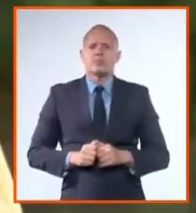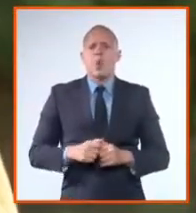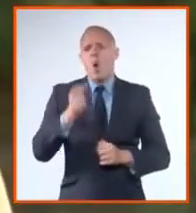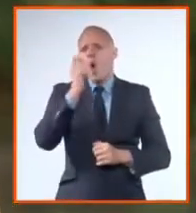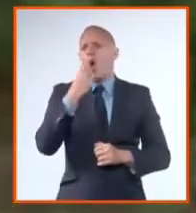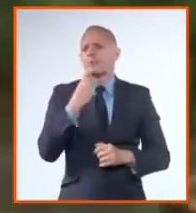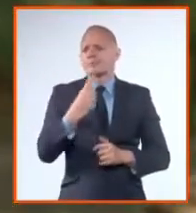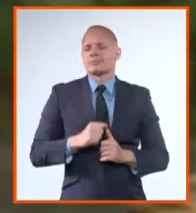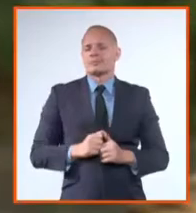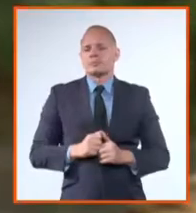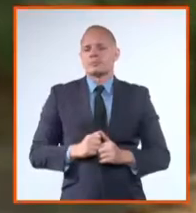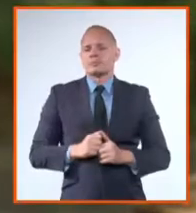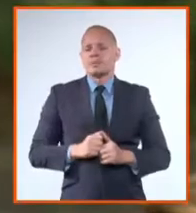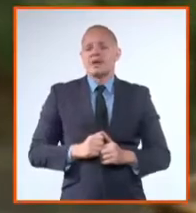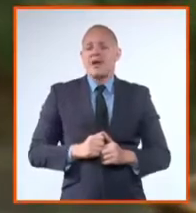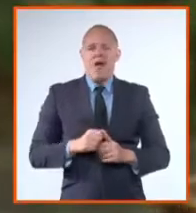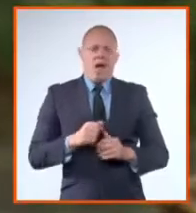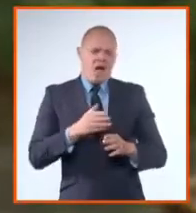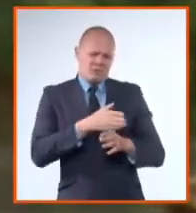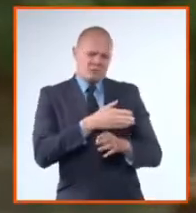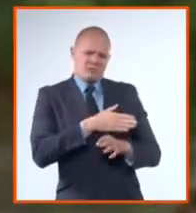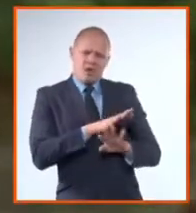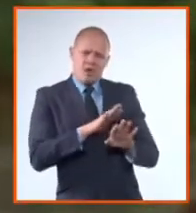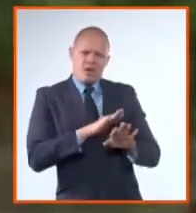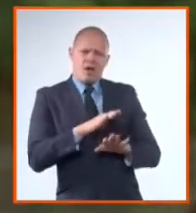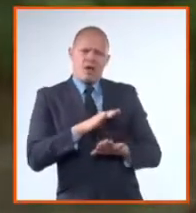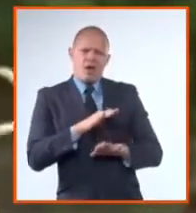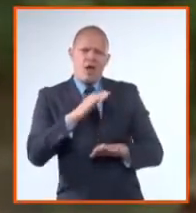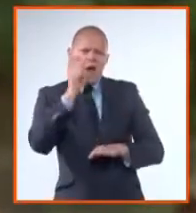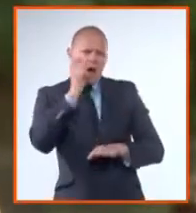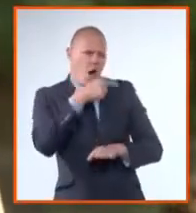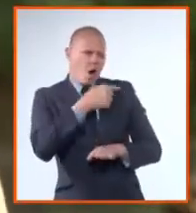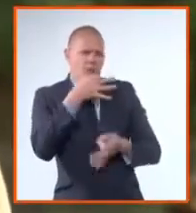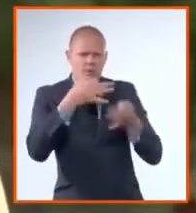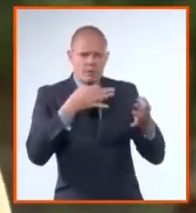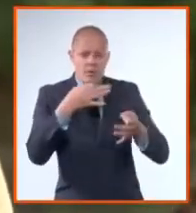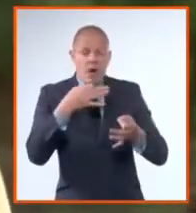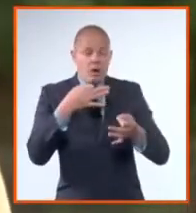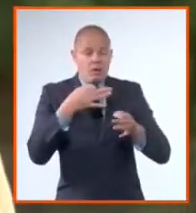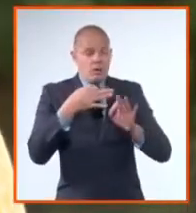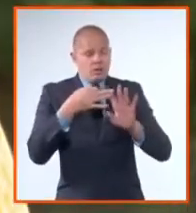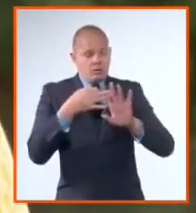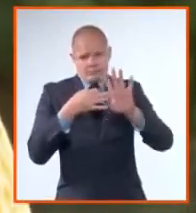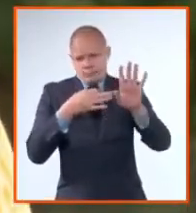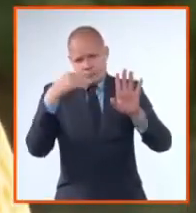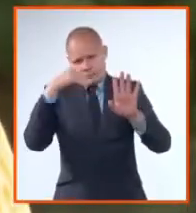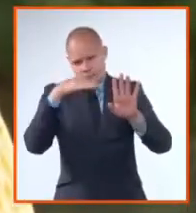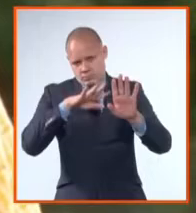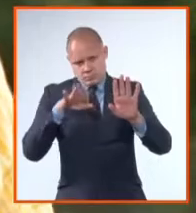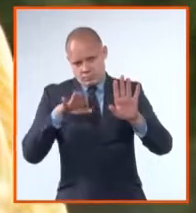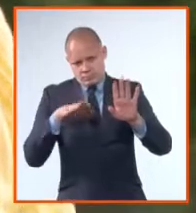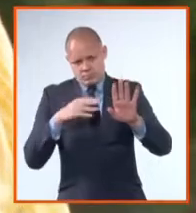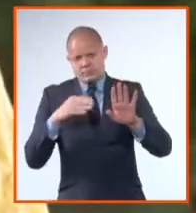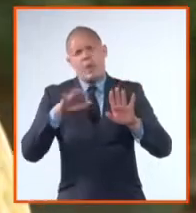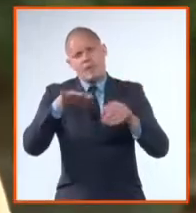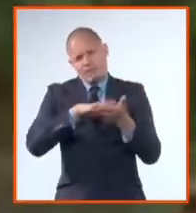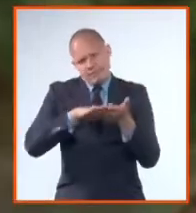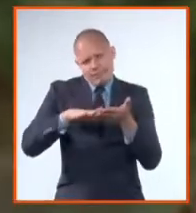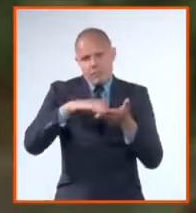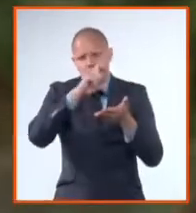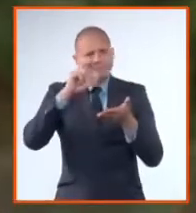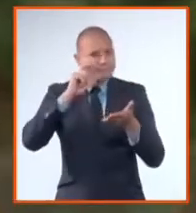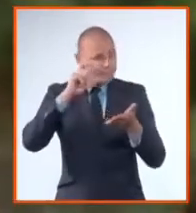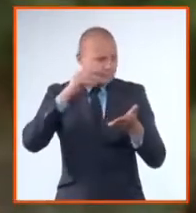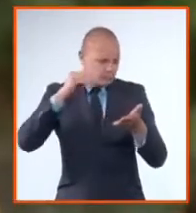Uno que está relacionado con los recursos humanos, con el recursos humanos. En el área de las